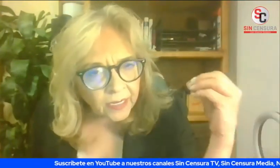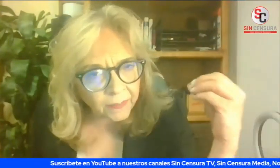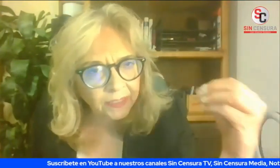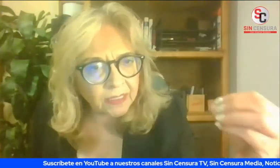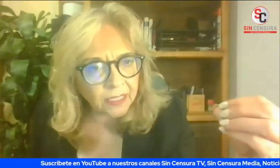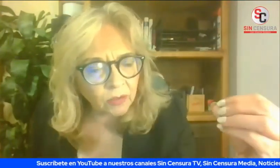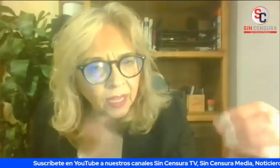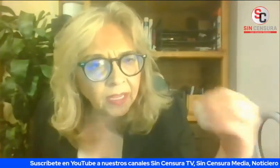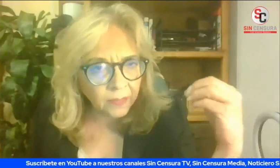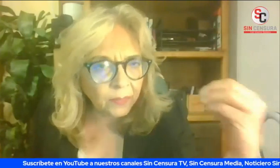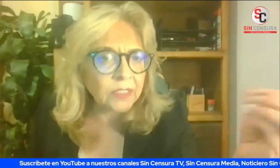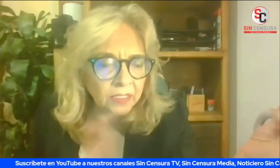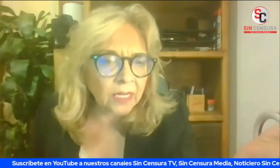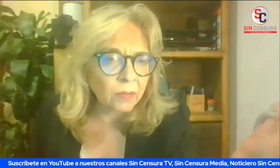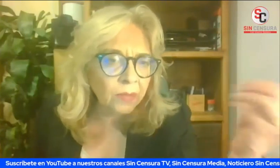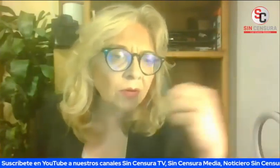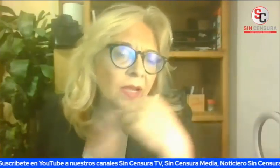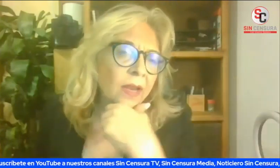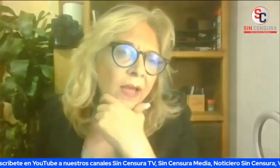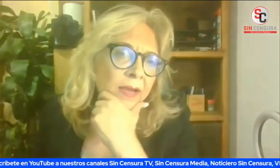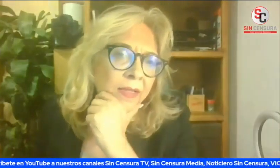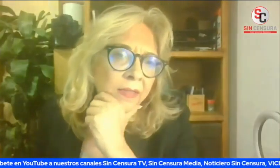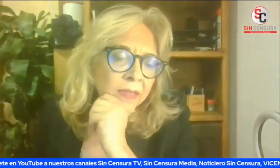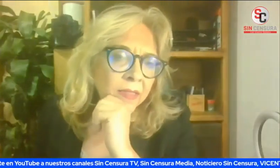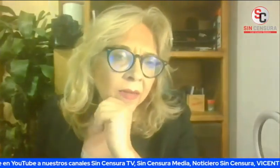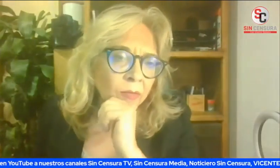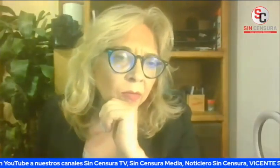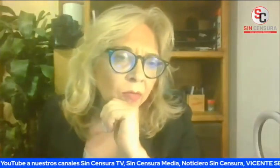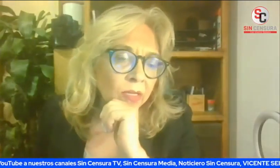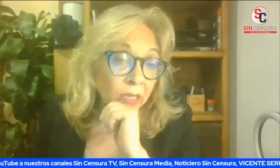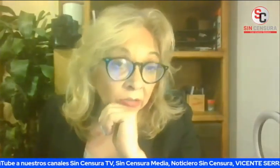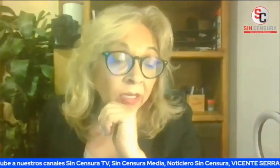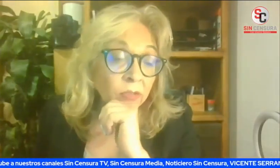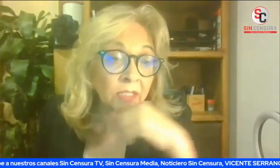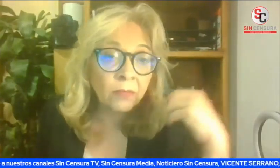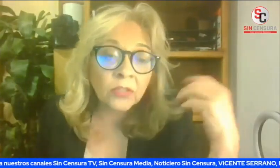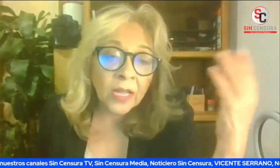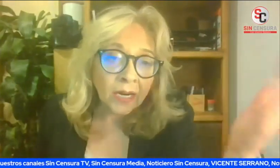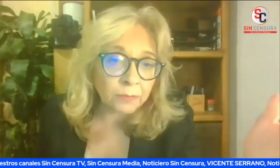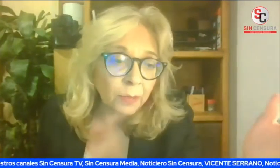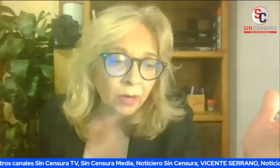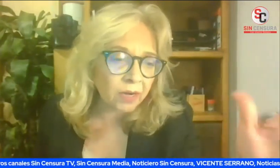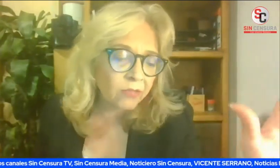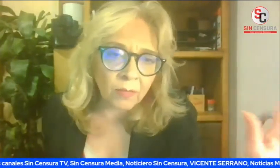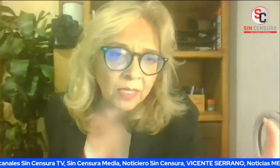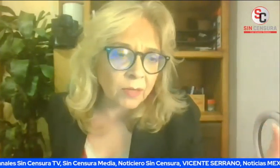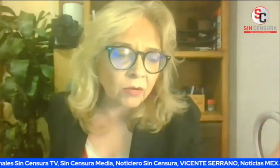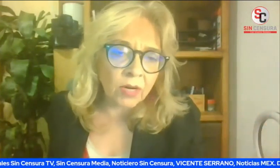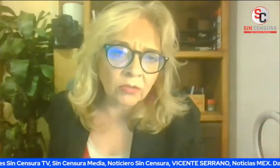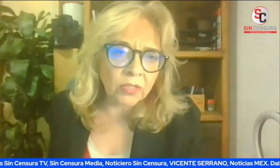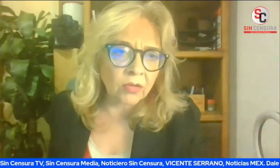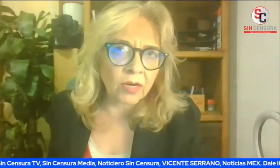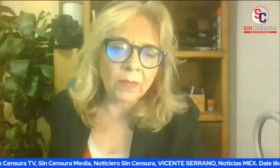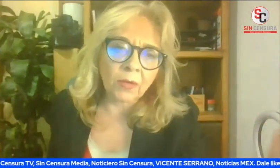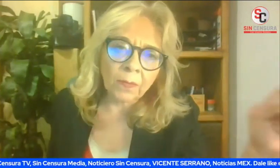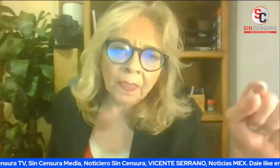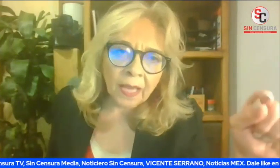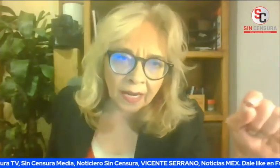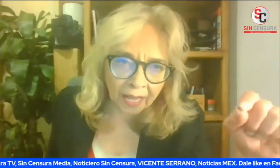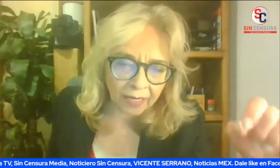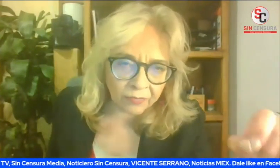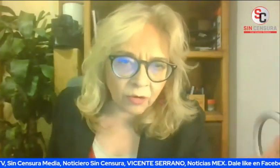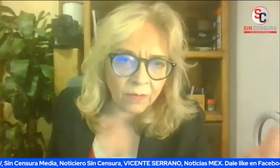están representando a la gente, pues es el momento en que la gente tendremos que movilizarnos. Y en eso estamos. Respecto a la reforma, termino con esto y te digo